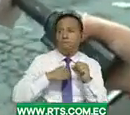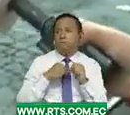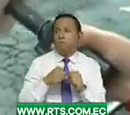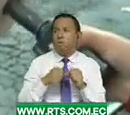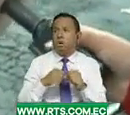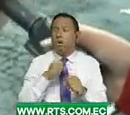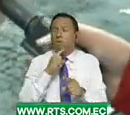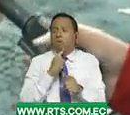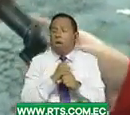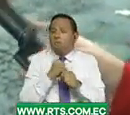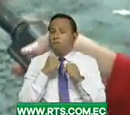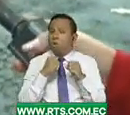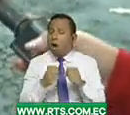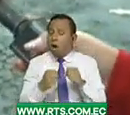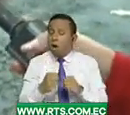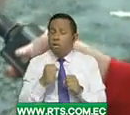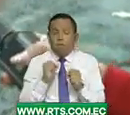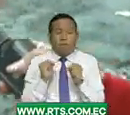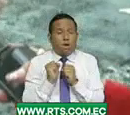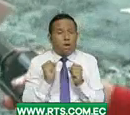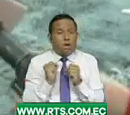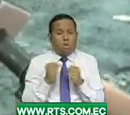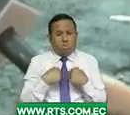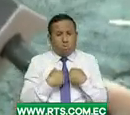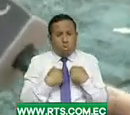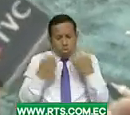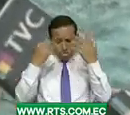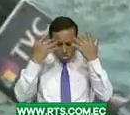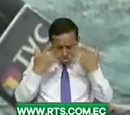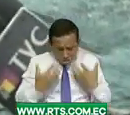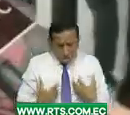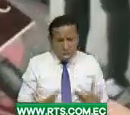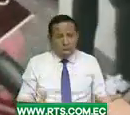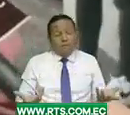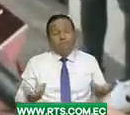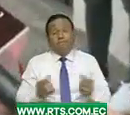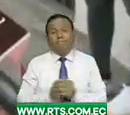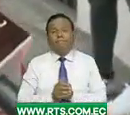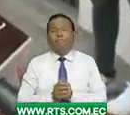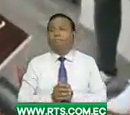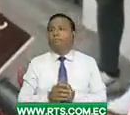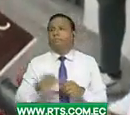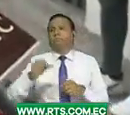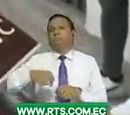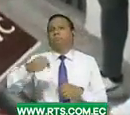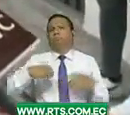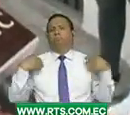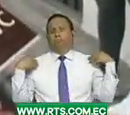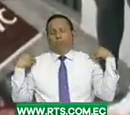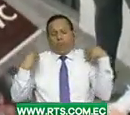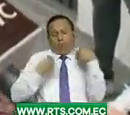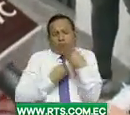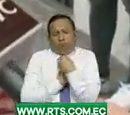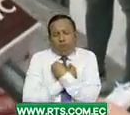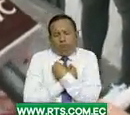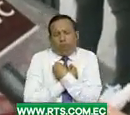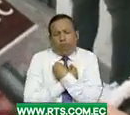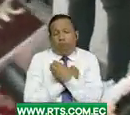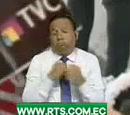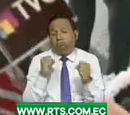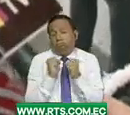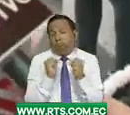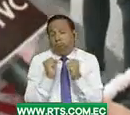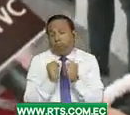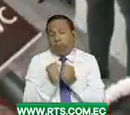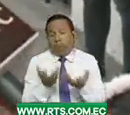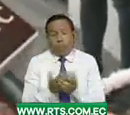fatal. Ya me mojé, ya me estilé y todo lo demás. Ya, con poncho, toca con poncho, sino que frío. ¿Va corriendo